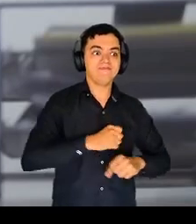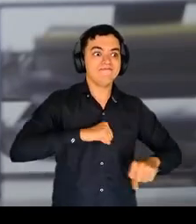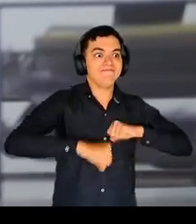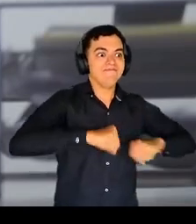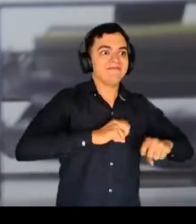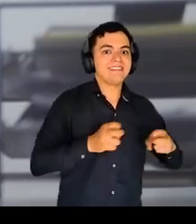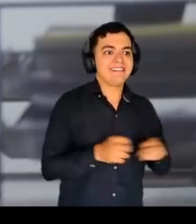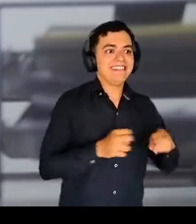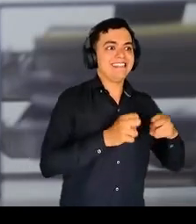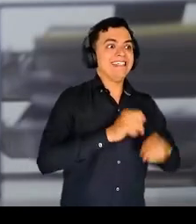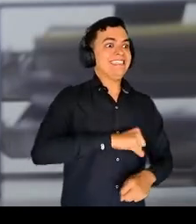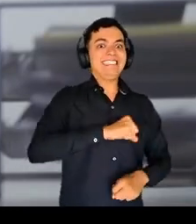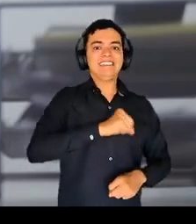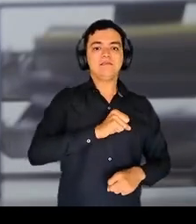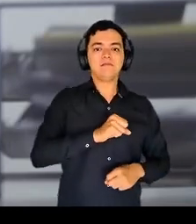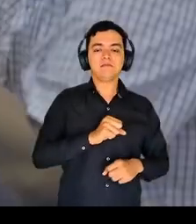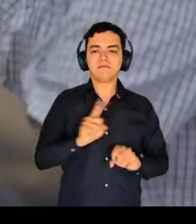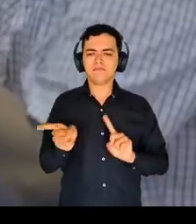energía.